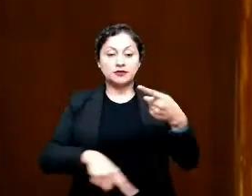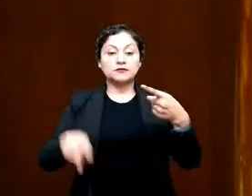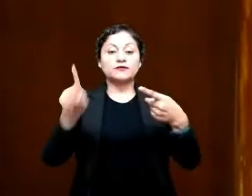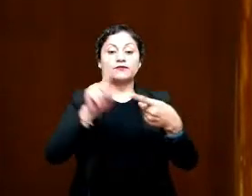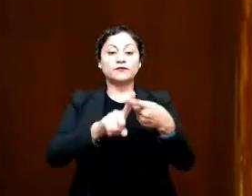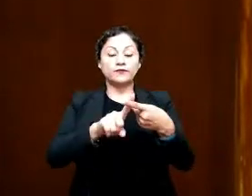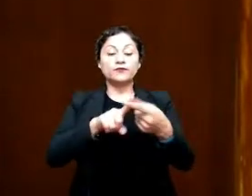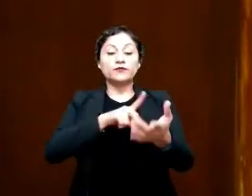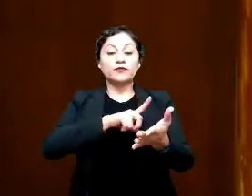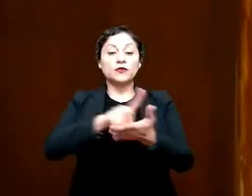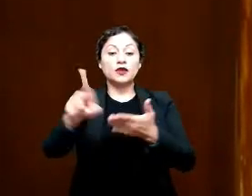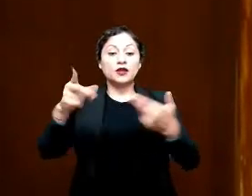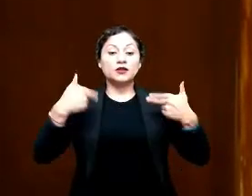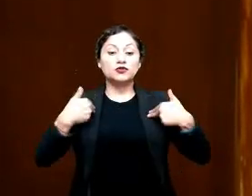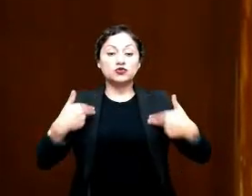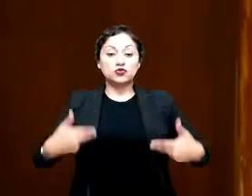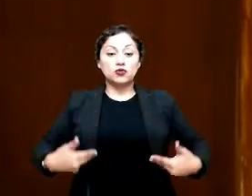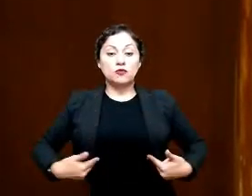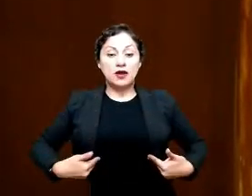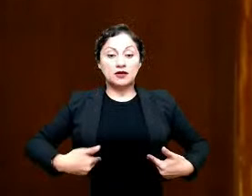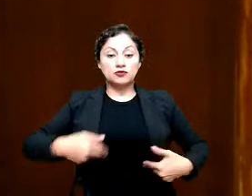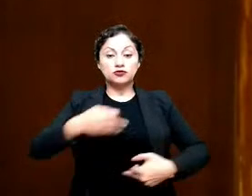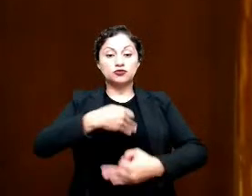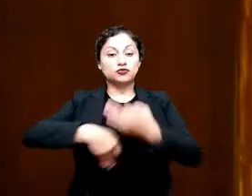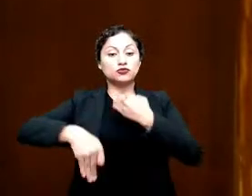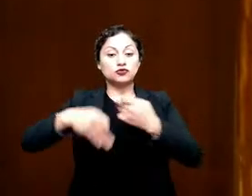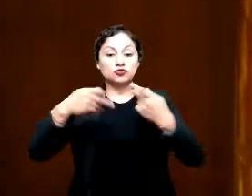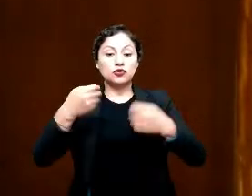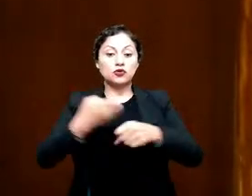humanos de todos los mexiquenses.